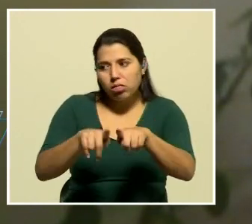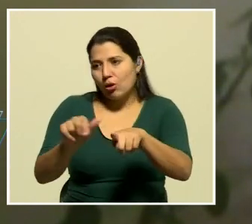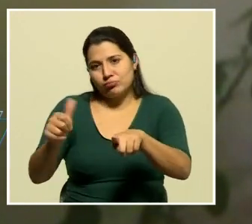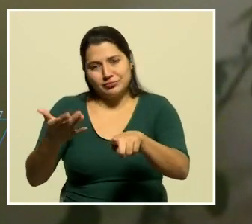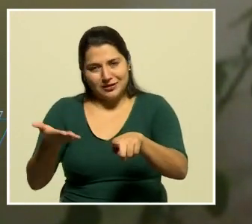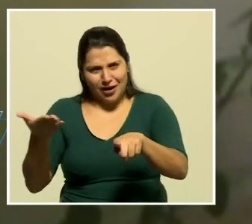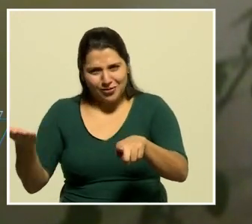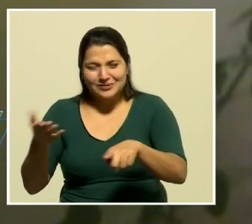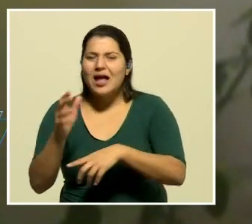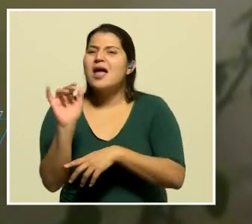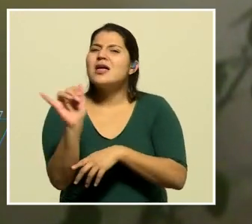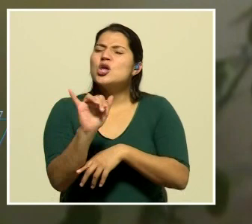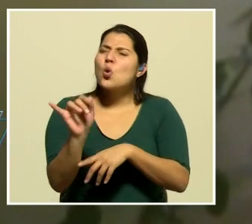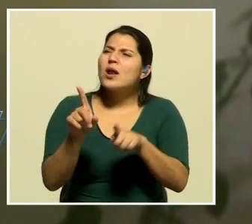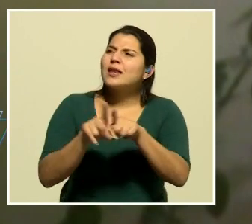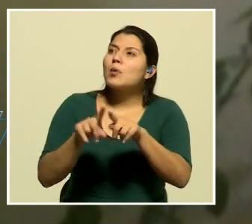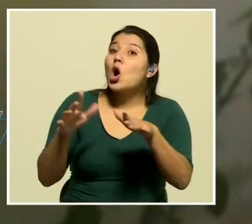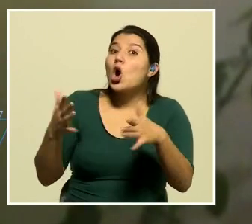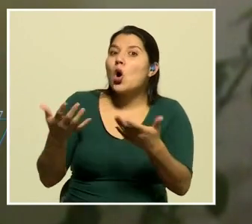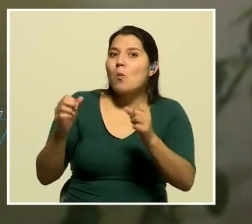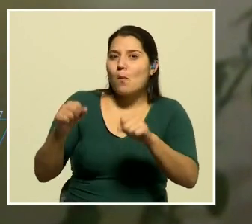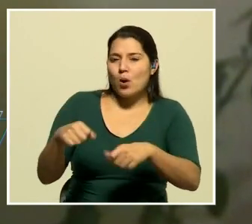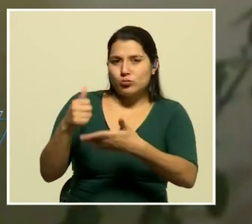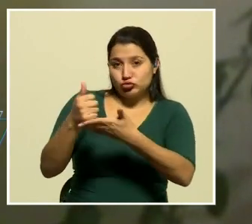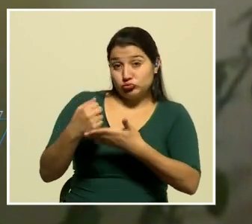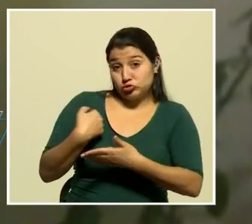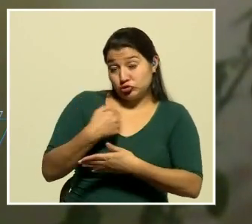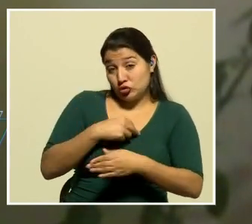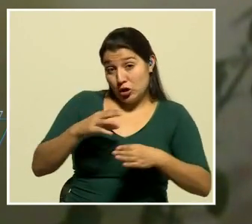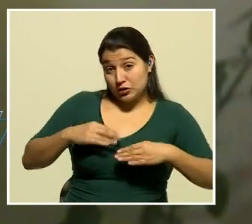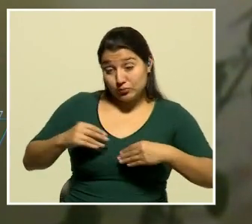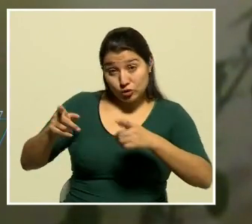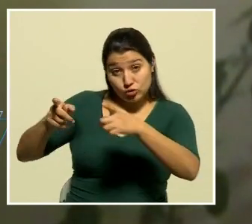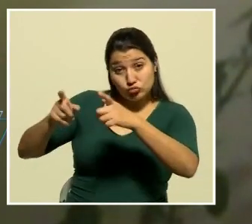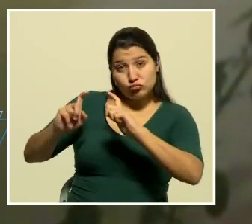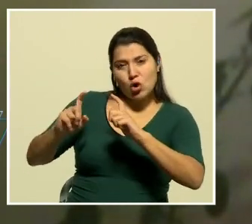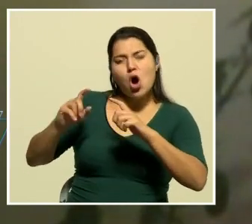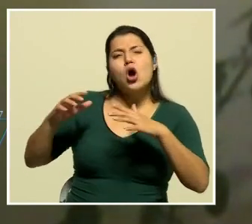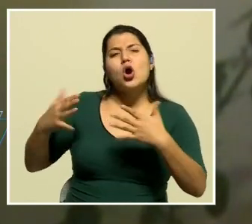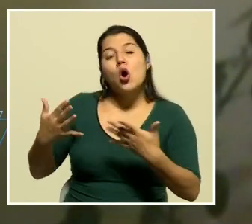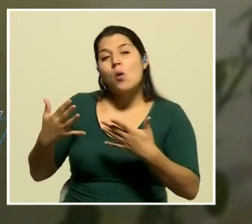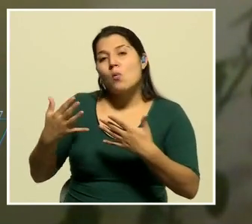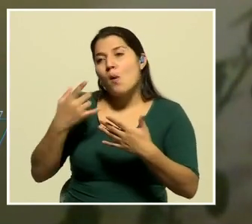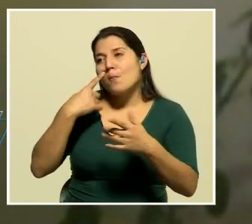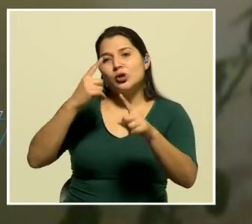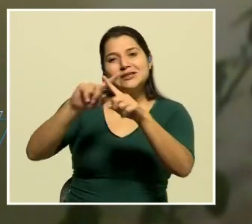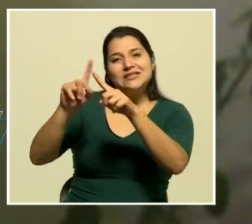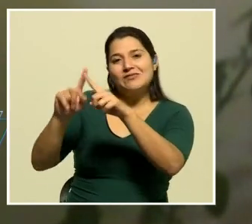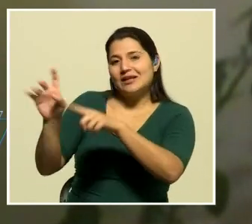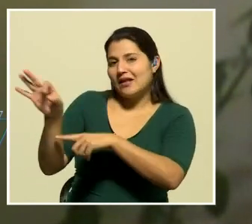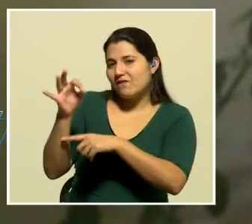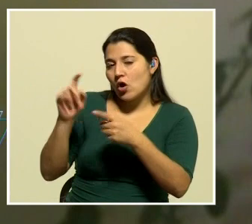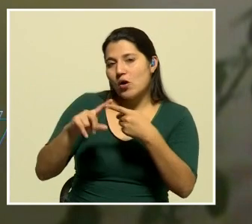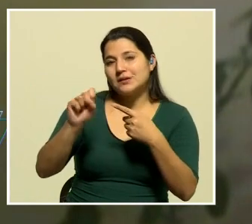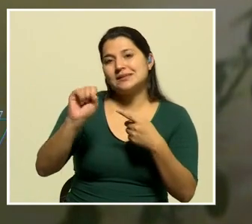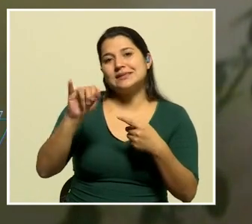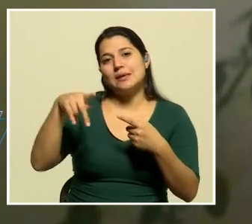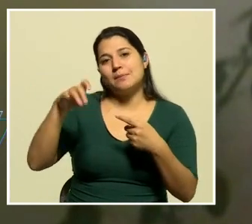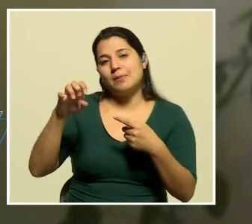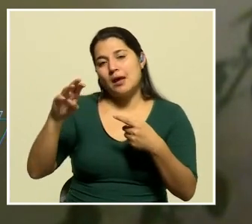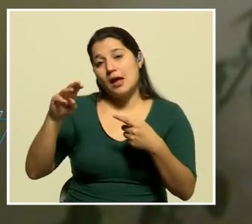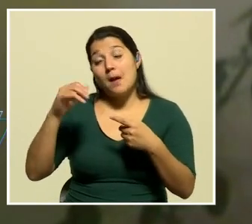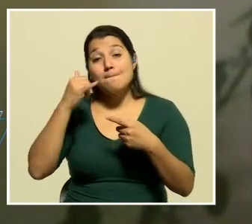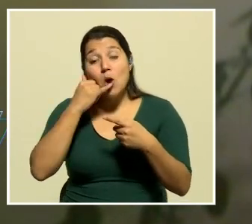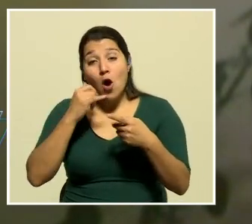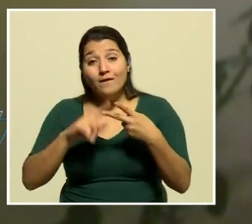me decías sobre cómo pueden ayudar, nosotros recibimos donaciones a través de un montón de medios, a través de Simpe Móvil.